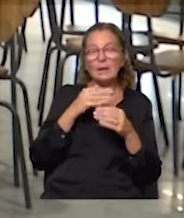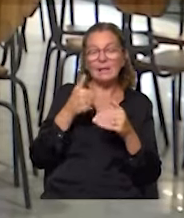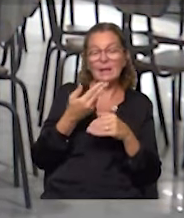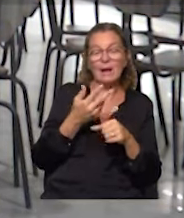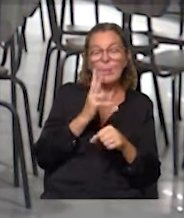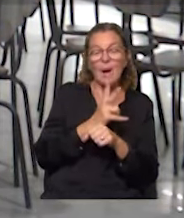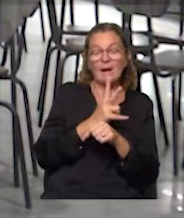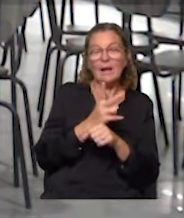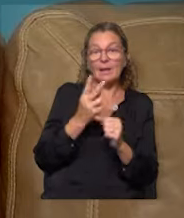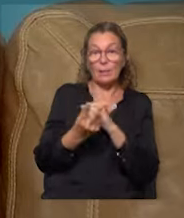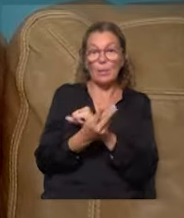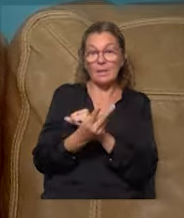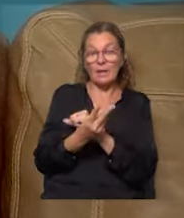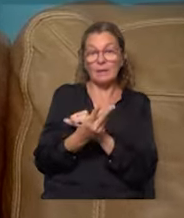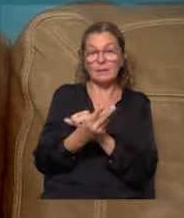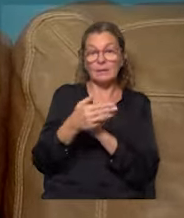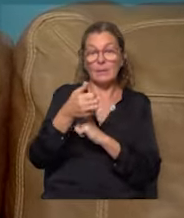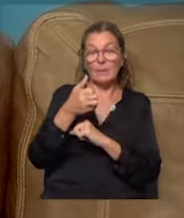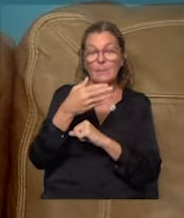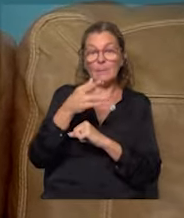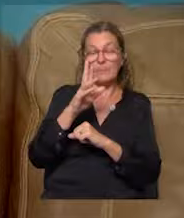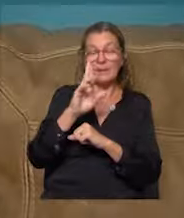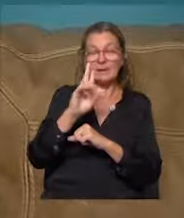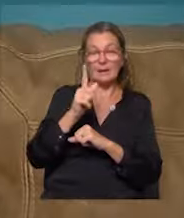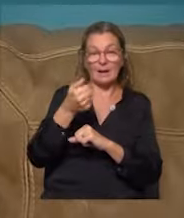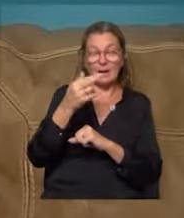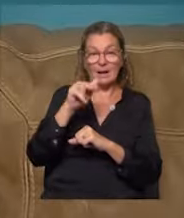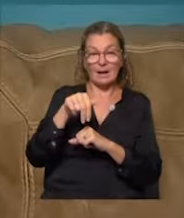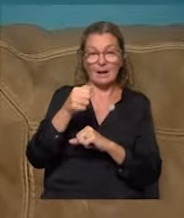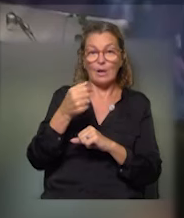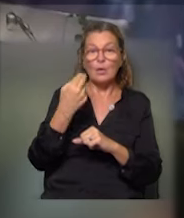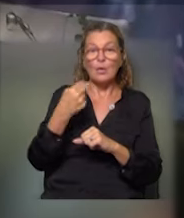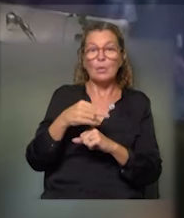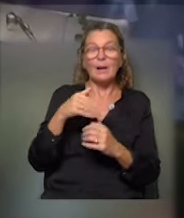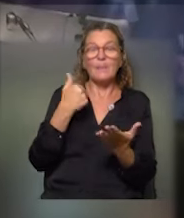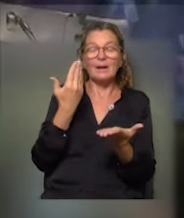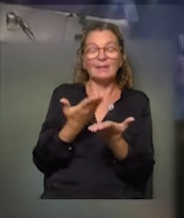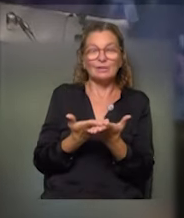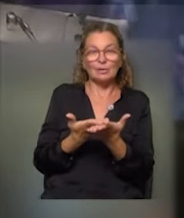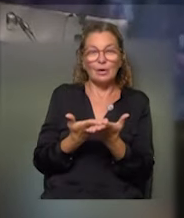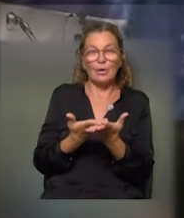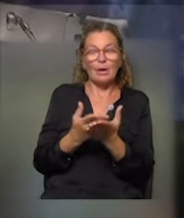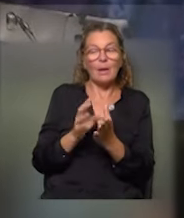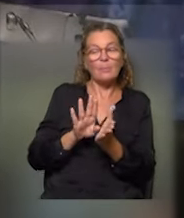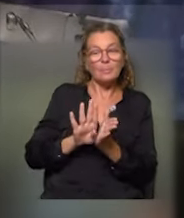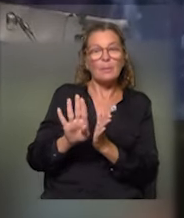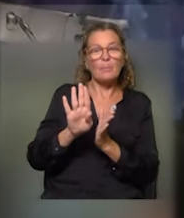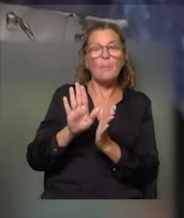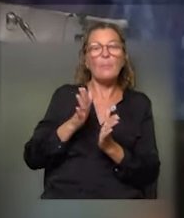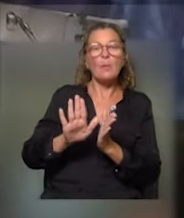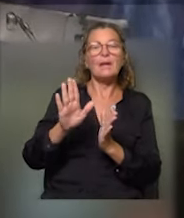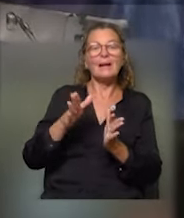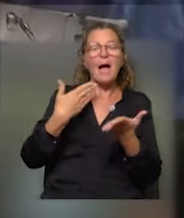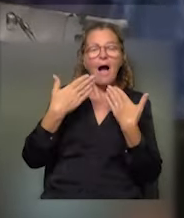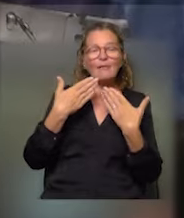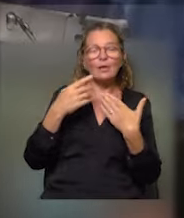cuidarlas Y hay que cuidarlas Vergara nunca se lo planteó sñ istas debe tener una expresión propia que se exprese